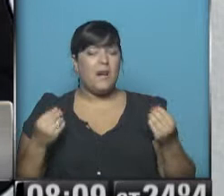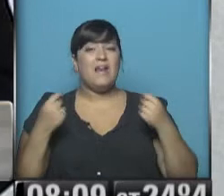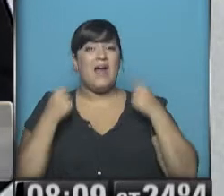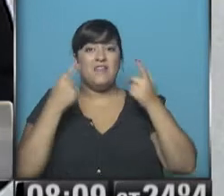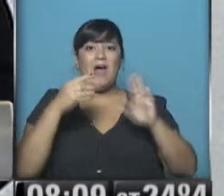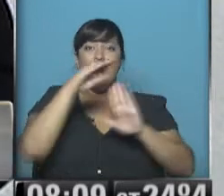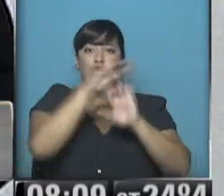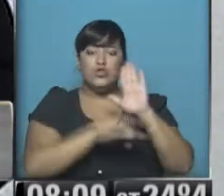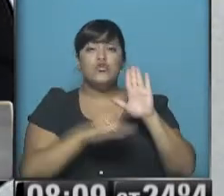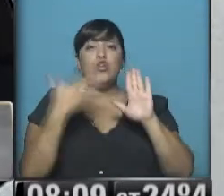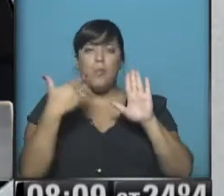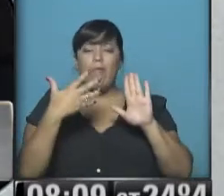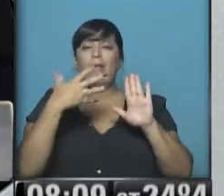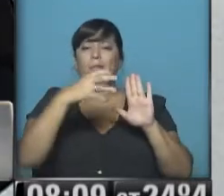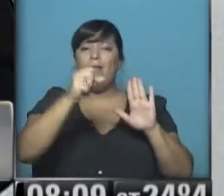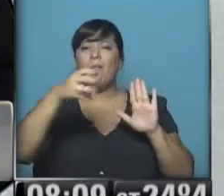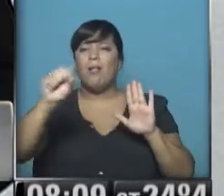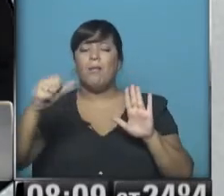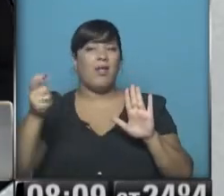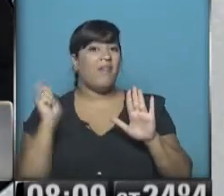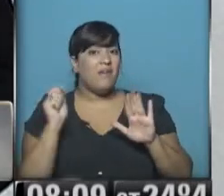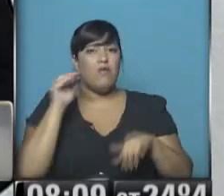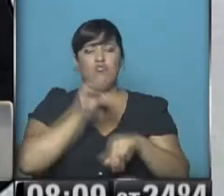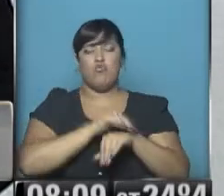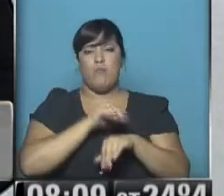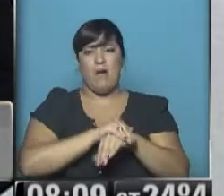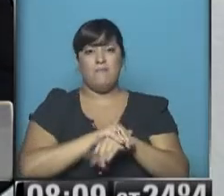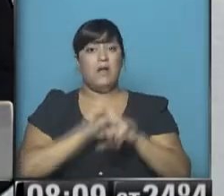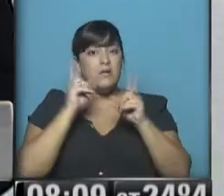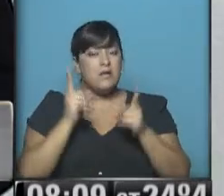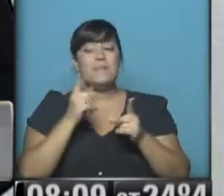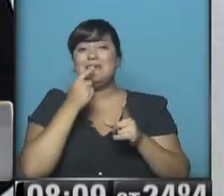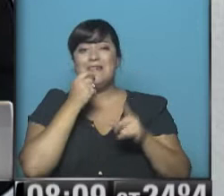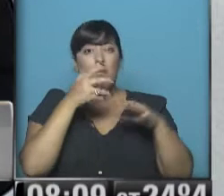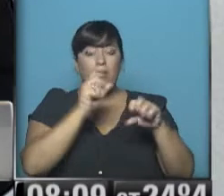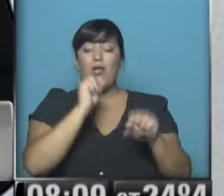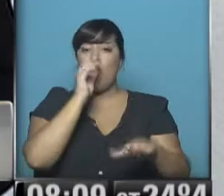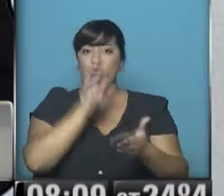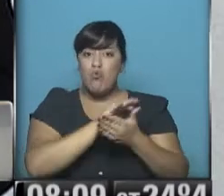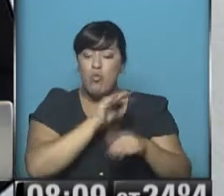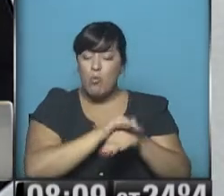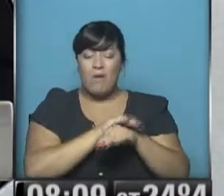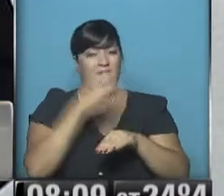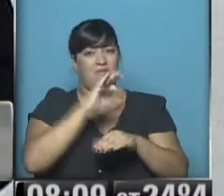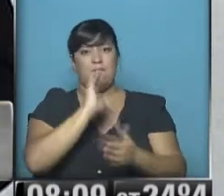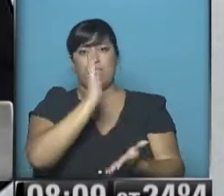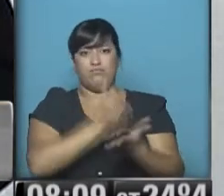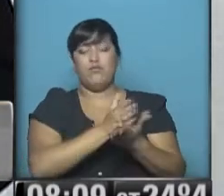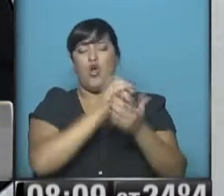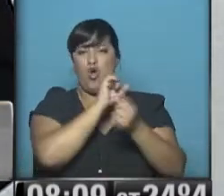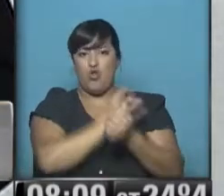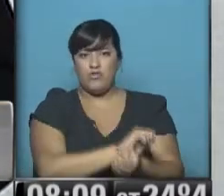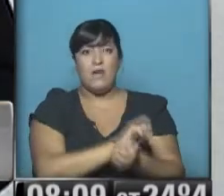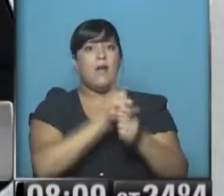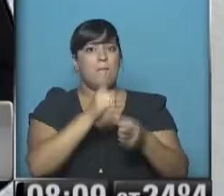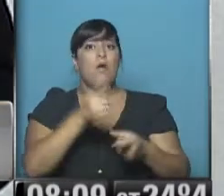que permitan la identificación de los culpables y obviamente la condena porque esto tiene que ver con la reparación y sobre todo la memoria